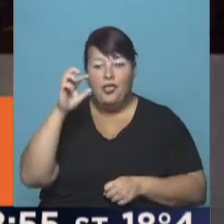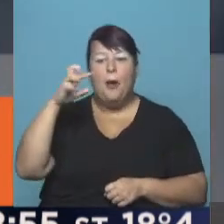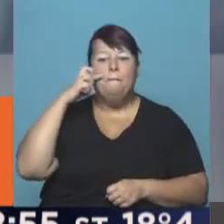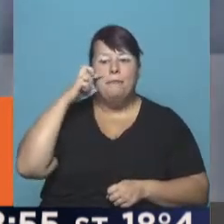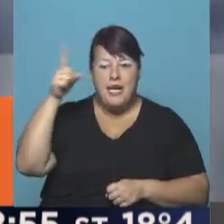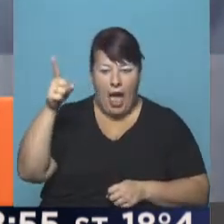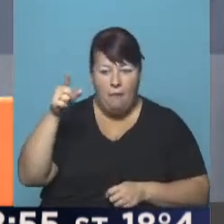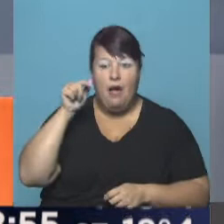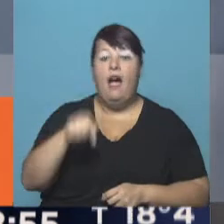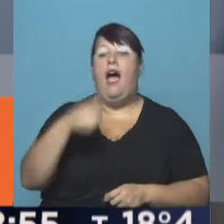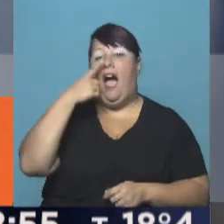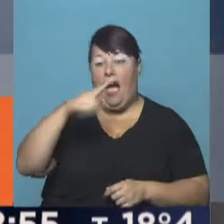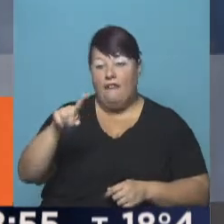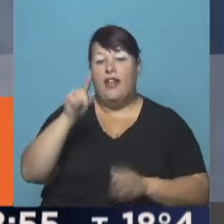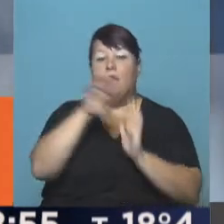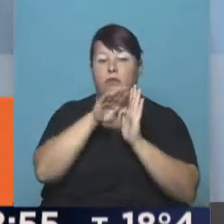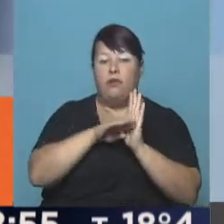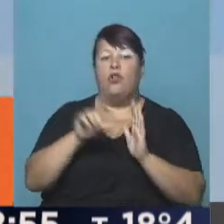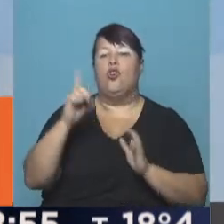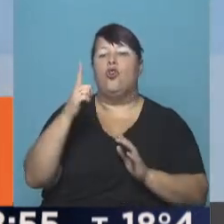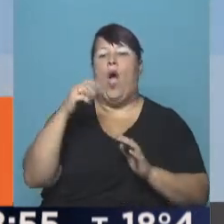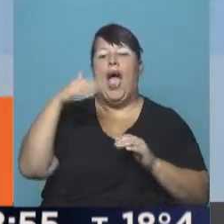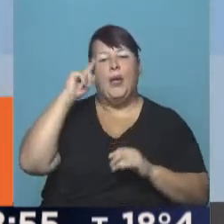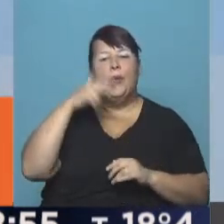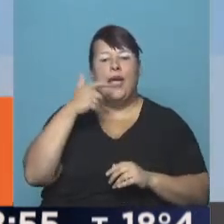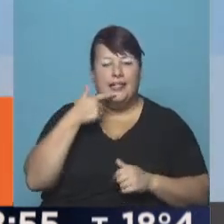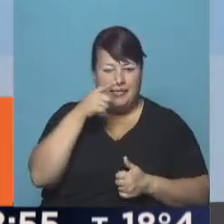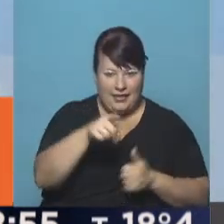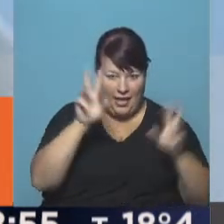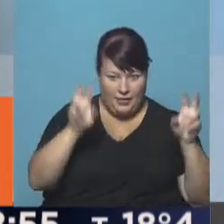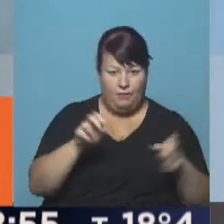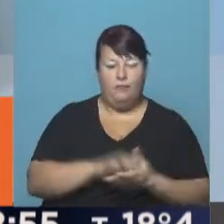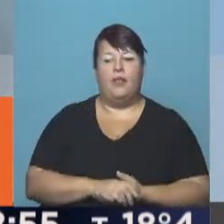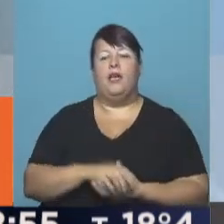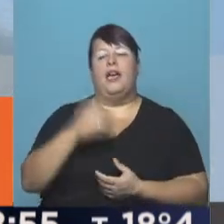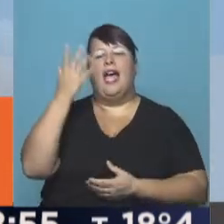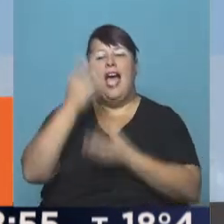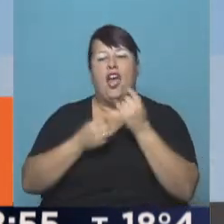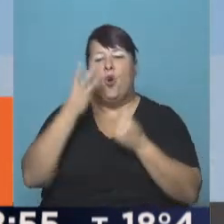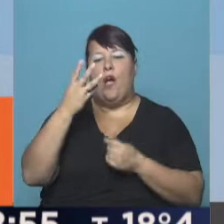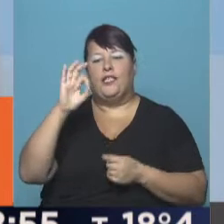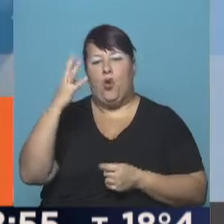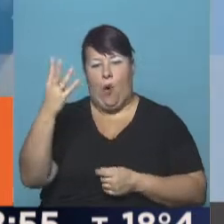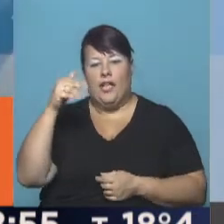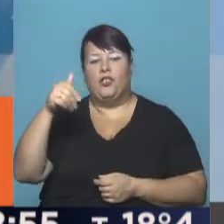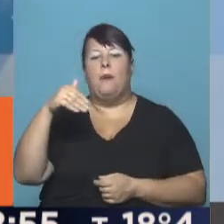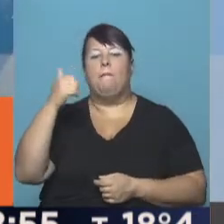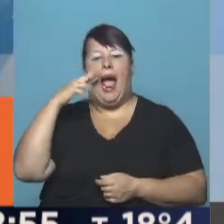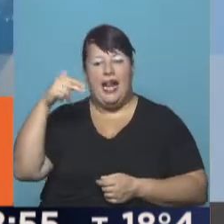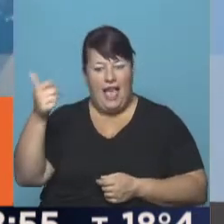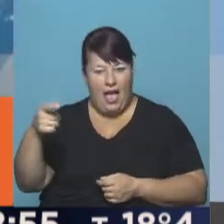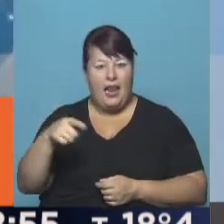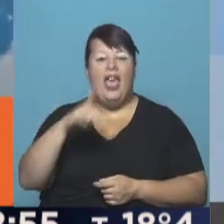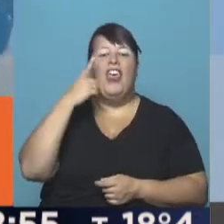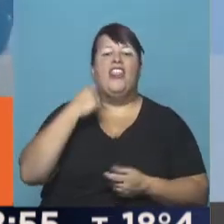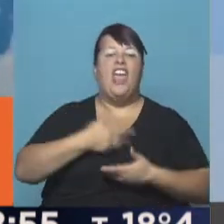Pinamar. Y allí resultaron entonces nominados No hay bestias, de Agustina San Martín; Error 404, de Mariana Weinstein; Los